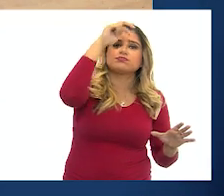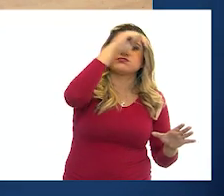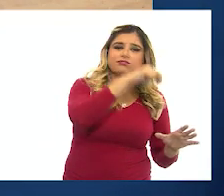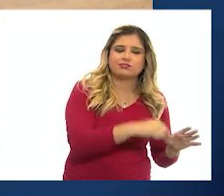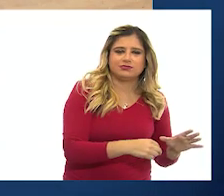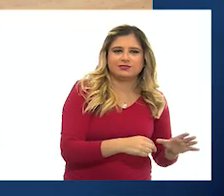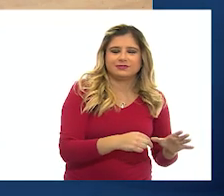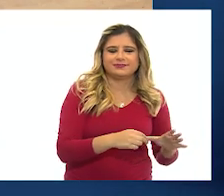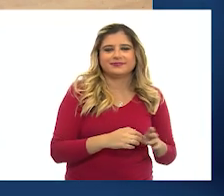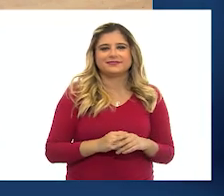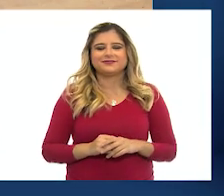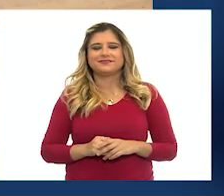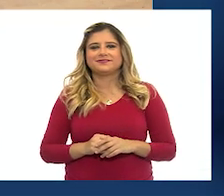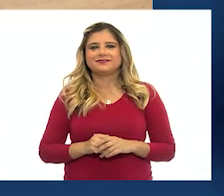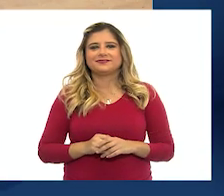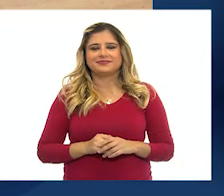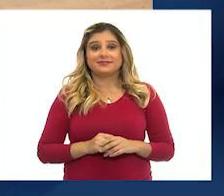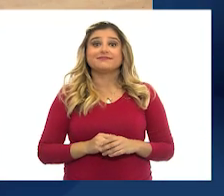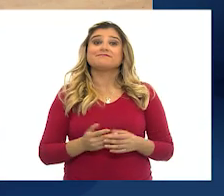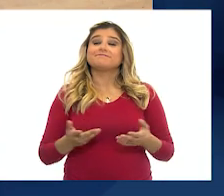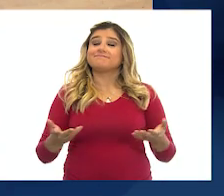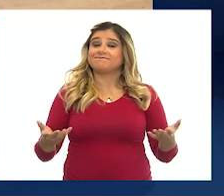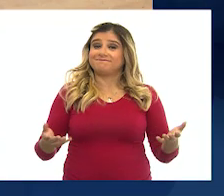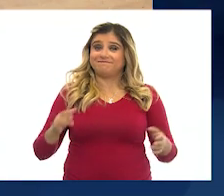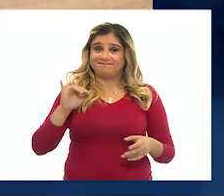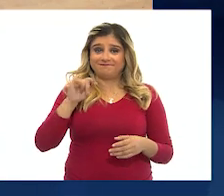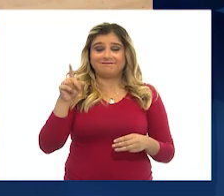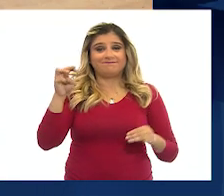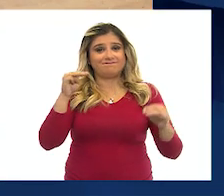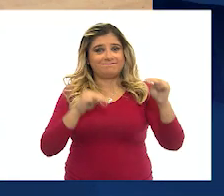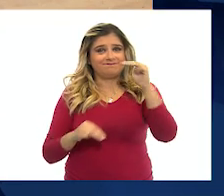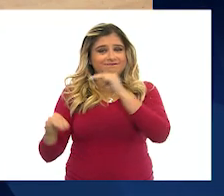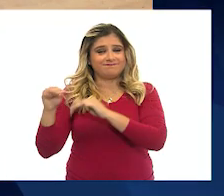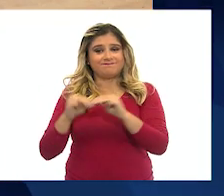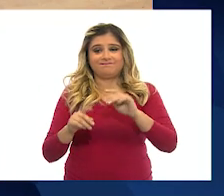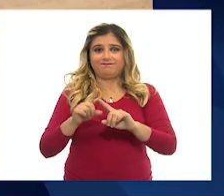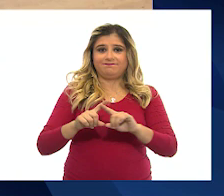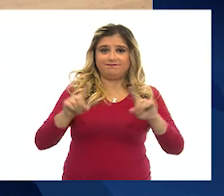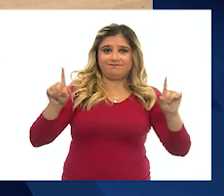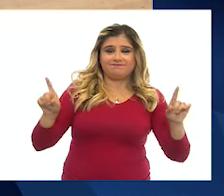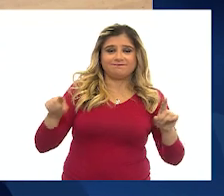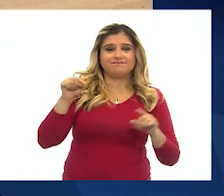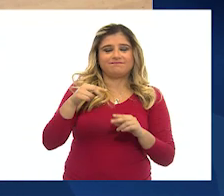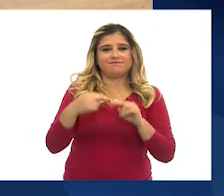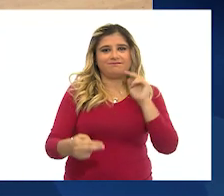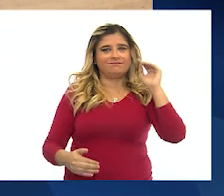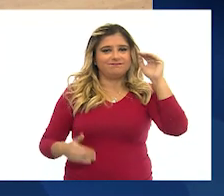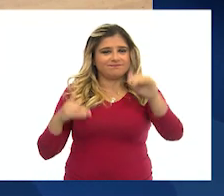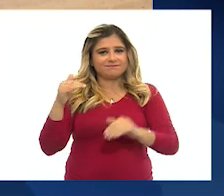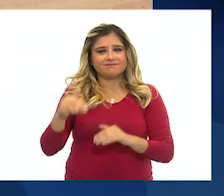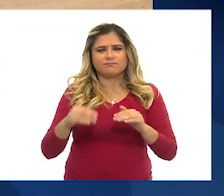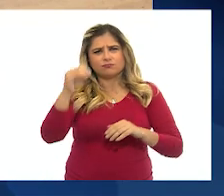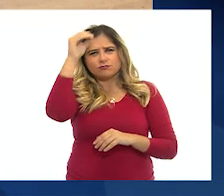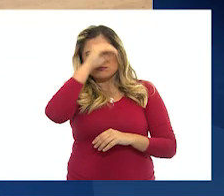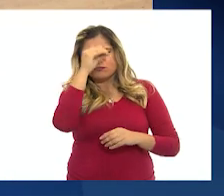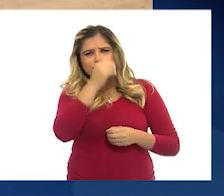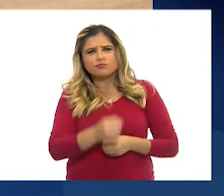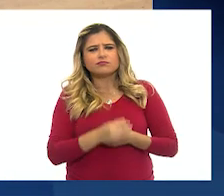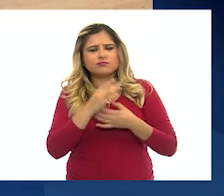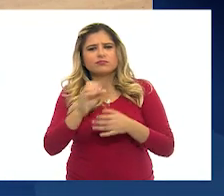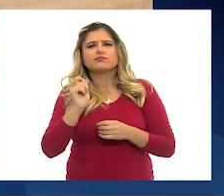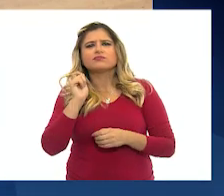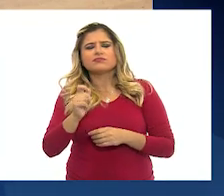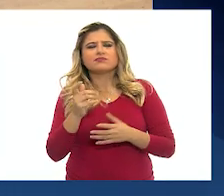laderas. Sí, aunque en la montaña, a diferencia de en natación, las opiniones son